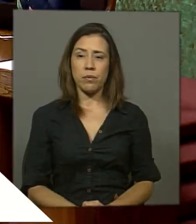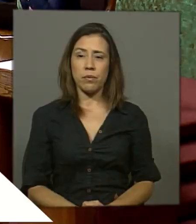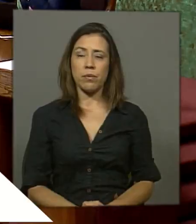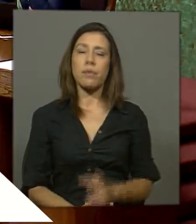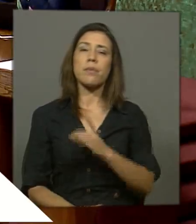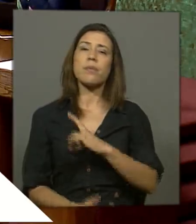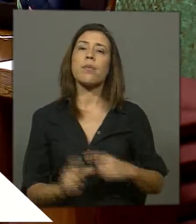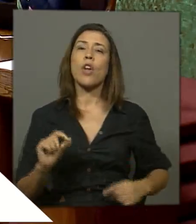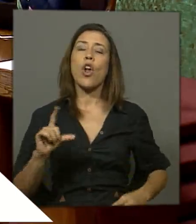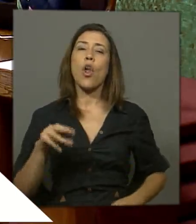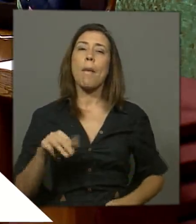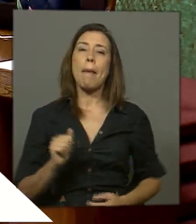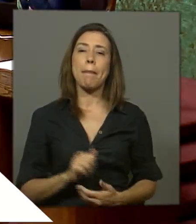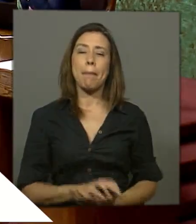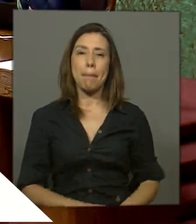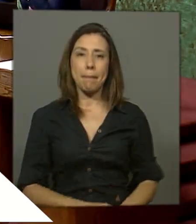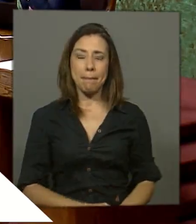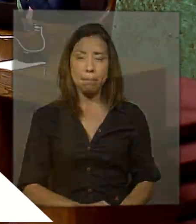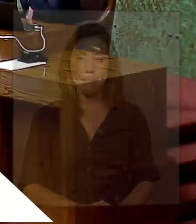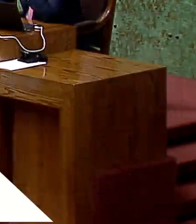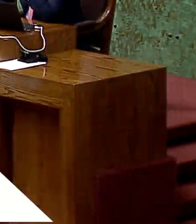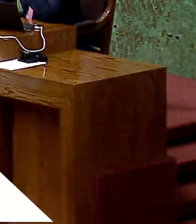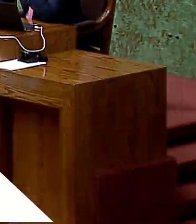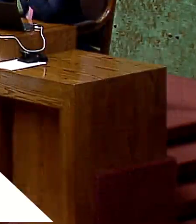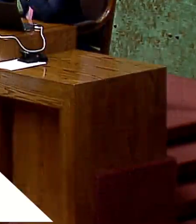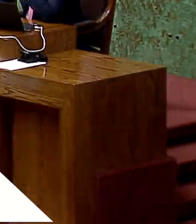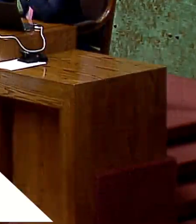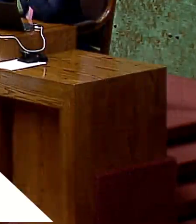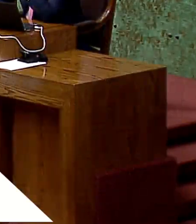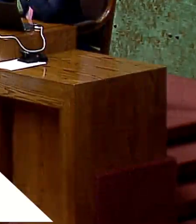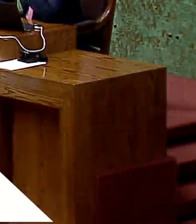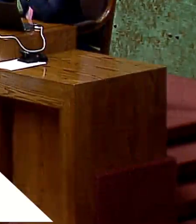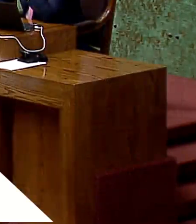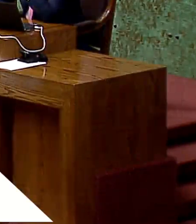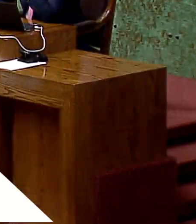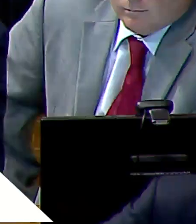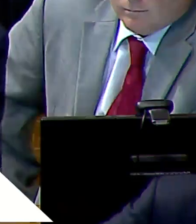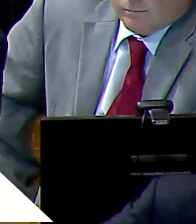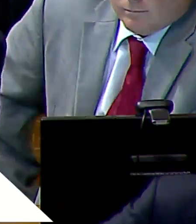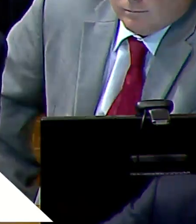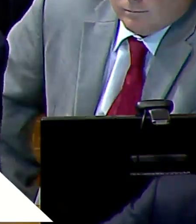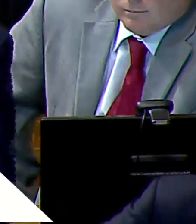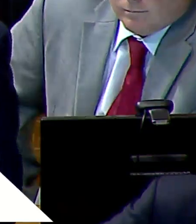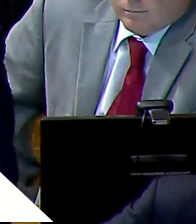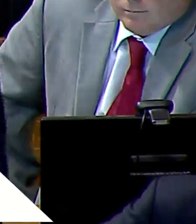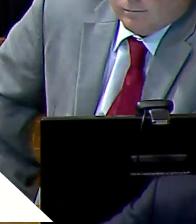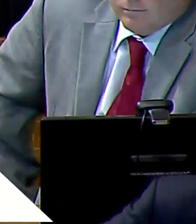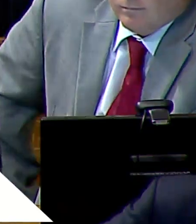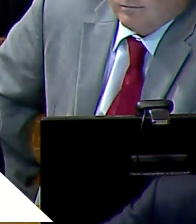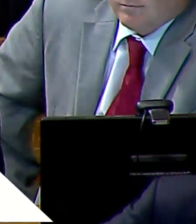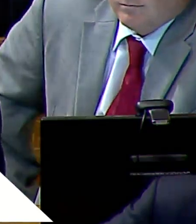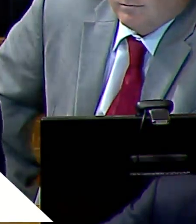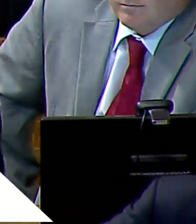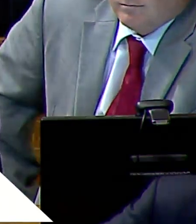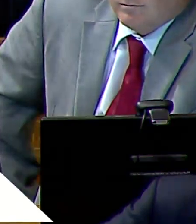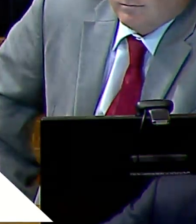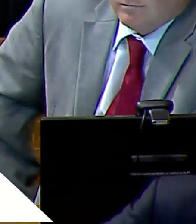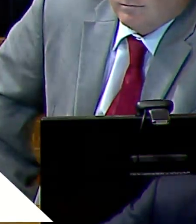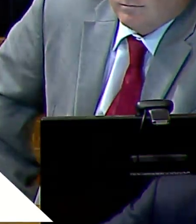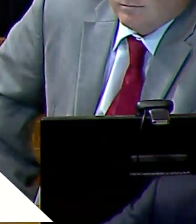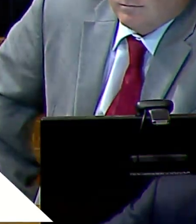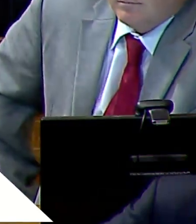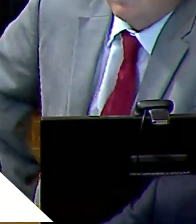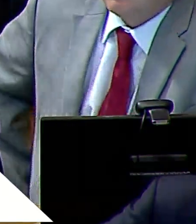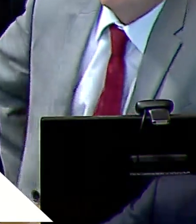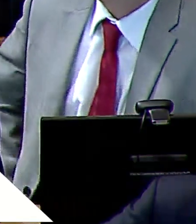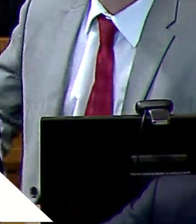diputado Señor coloma gracias presidente ministro le he preguntado por terrorismo por estado derecho sabe por